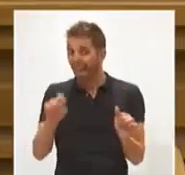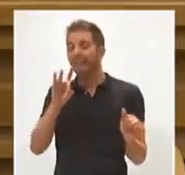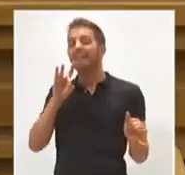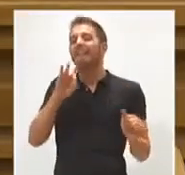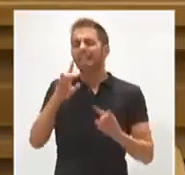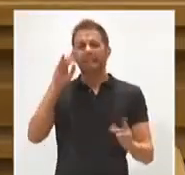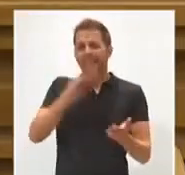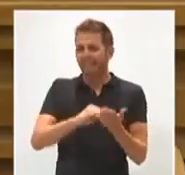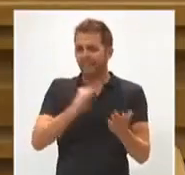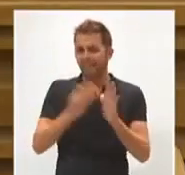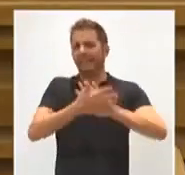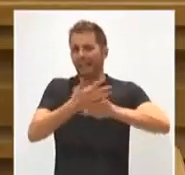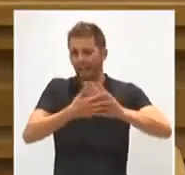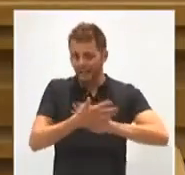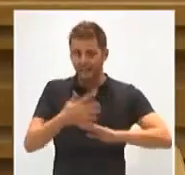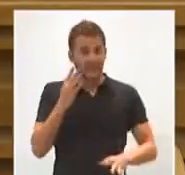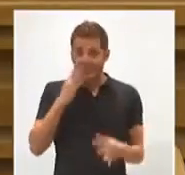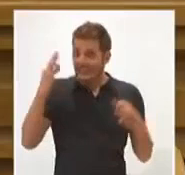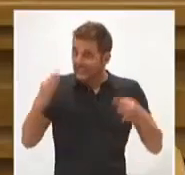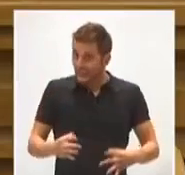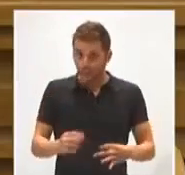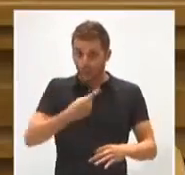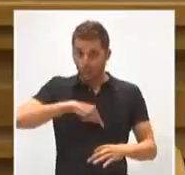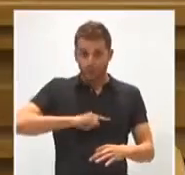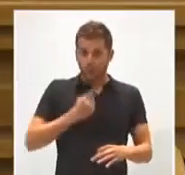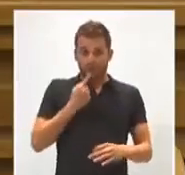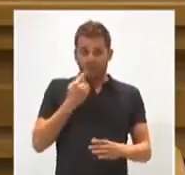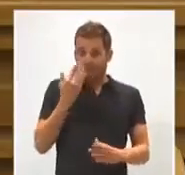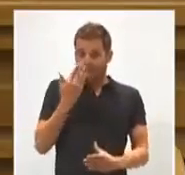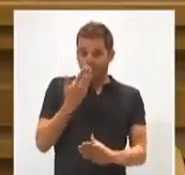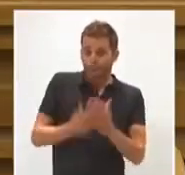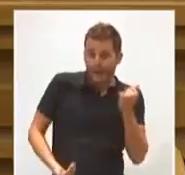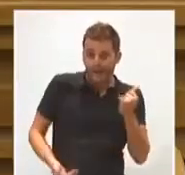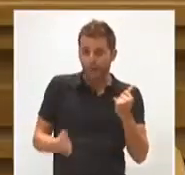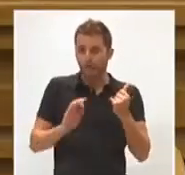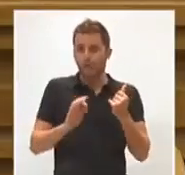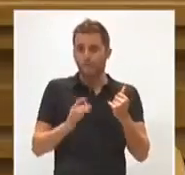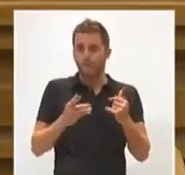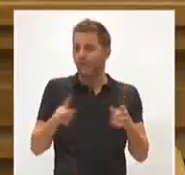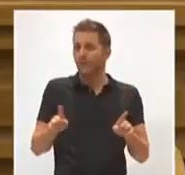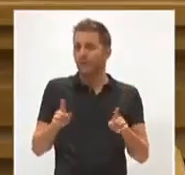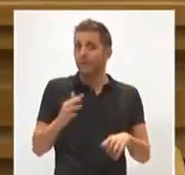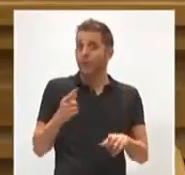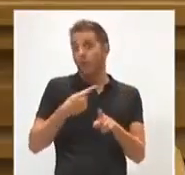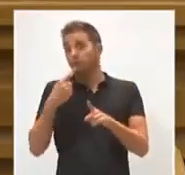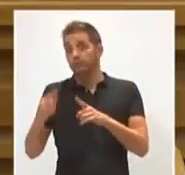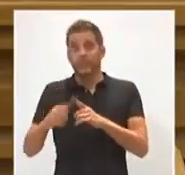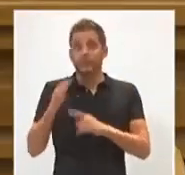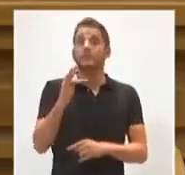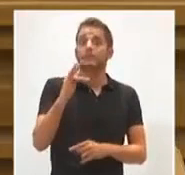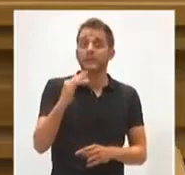imitando nos lamentablemente incluso los errores pero sobre todo los aciertos bueno no no me consuela nada es decir al final